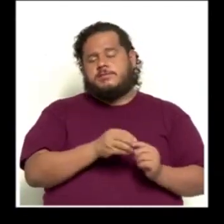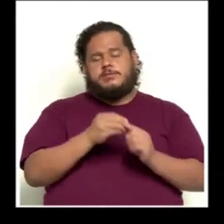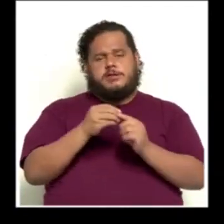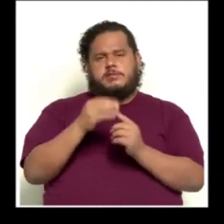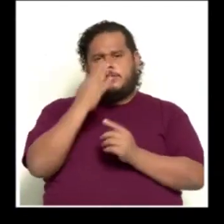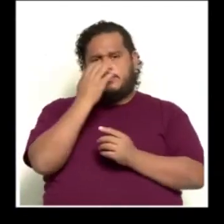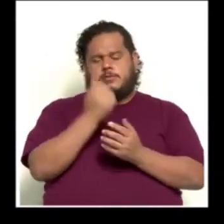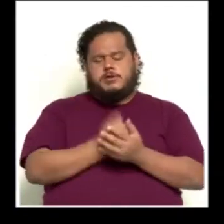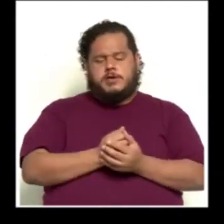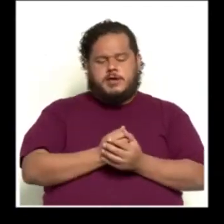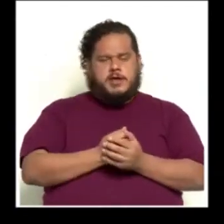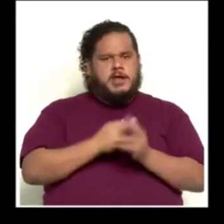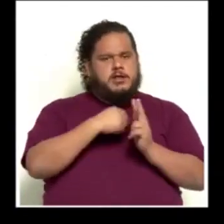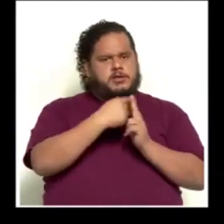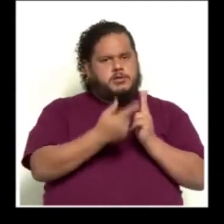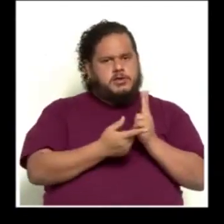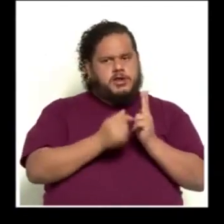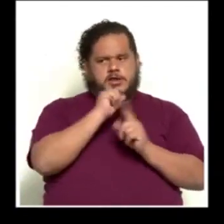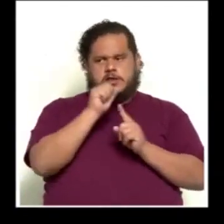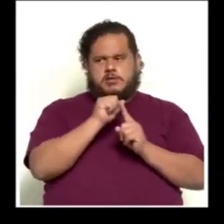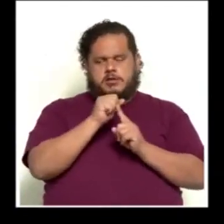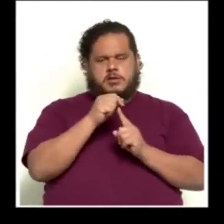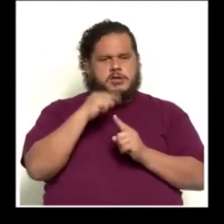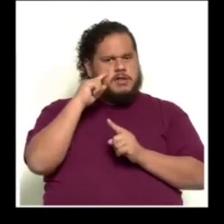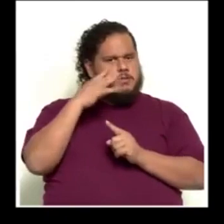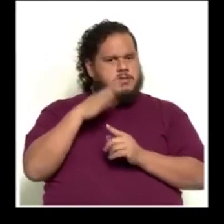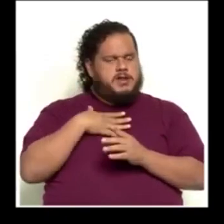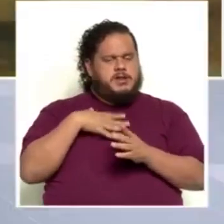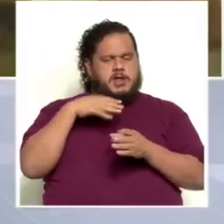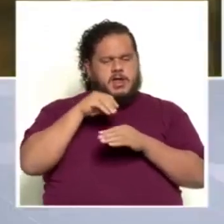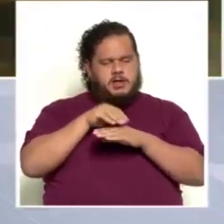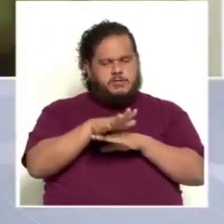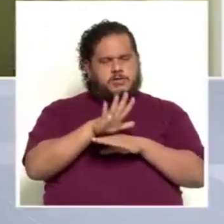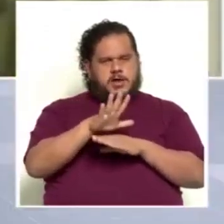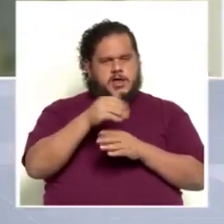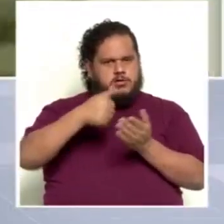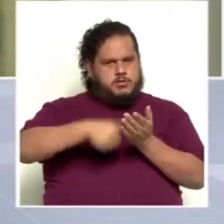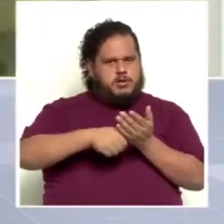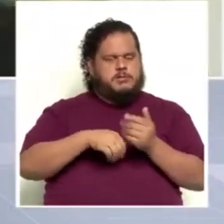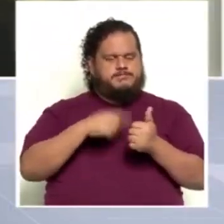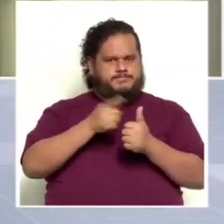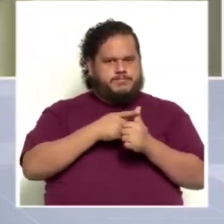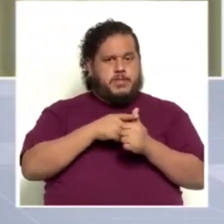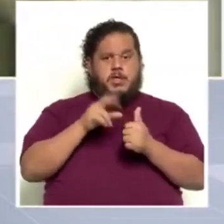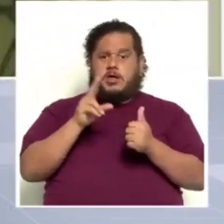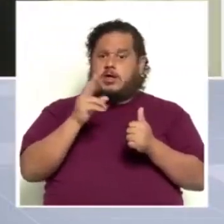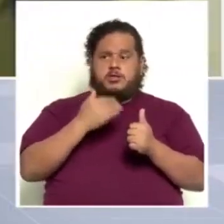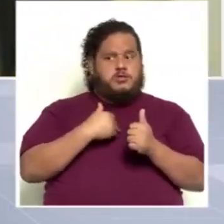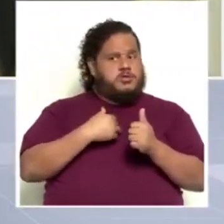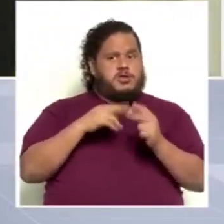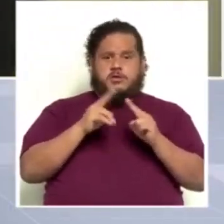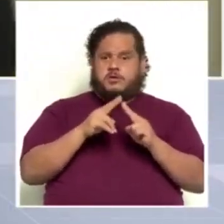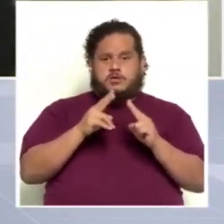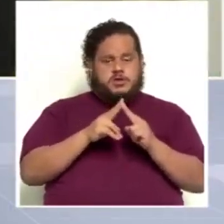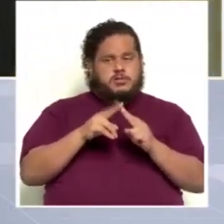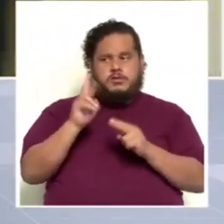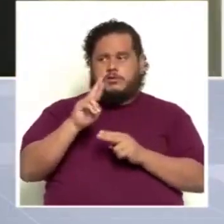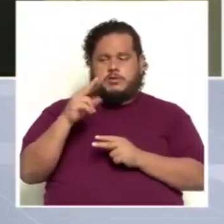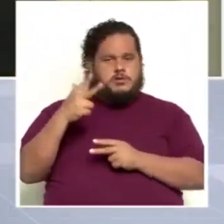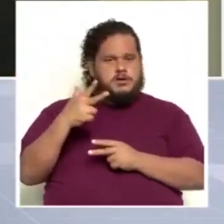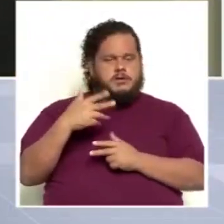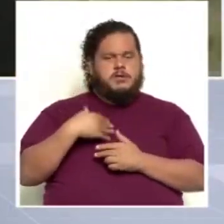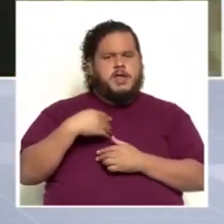Ernesto, porque hay 3 factores que me parece que inciden en su candidatura. El primero de ellos es el amplio desconocimiento que tenía Rodrigo Chávez, que